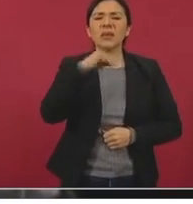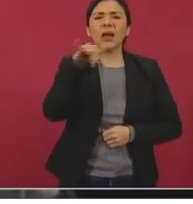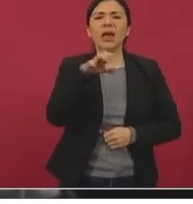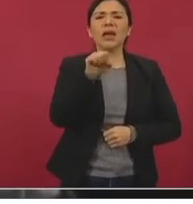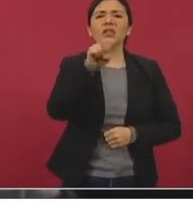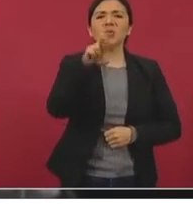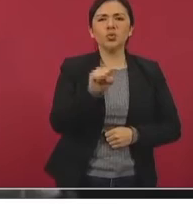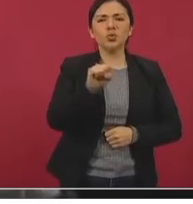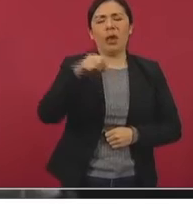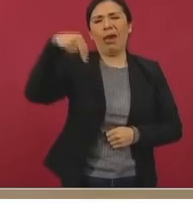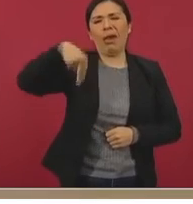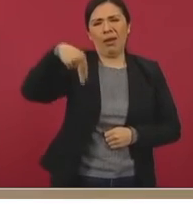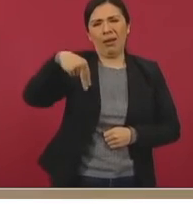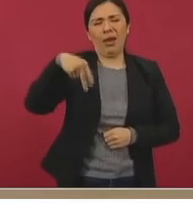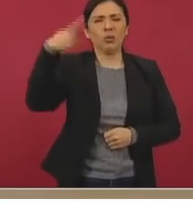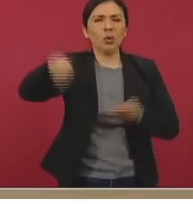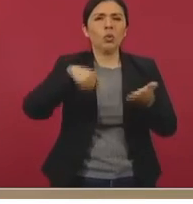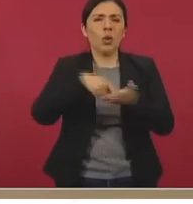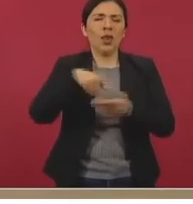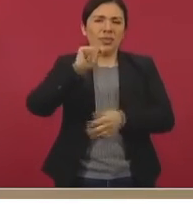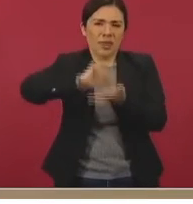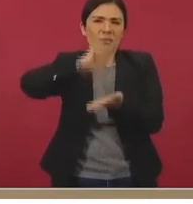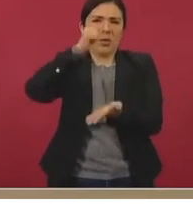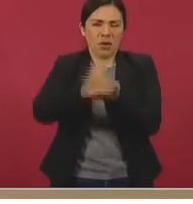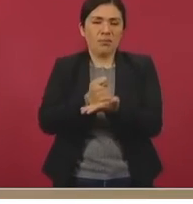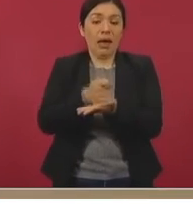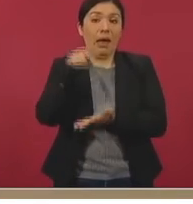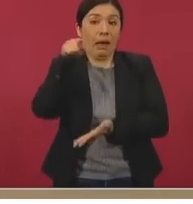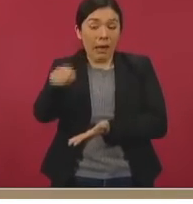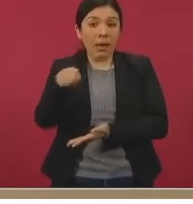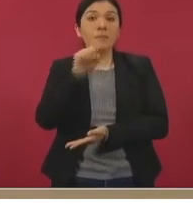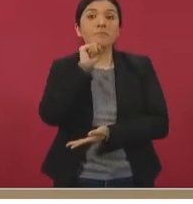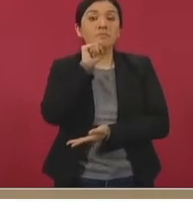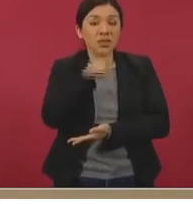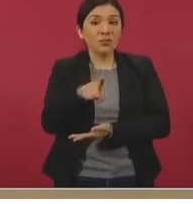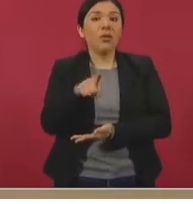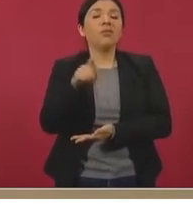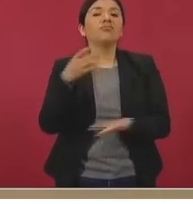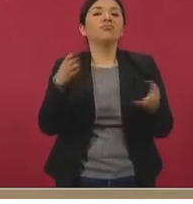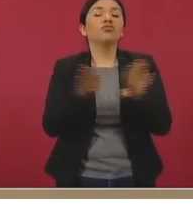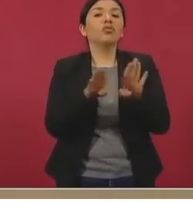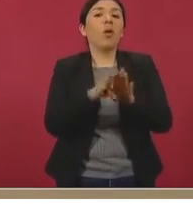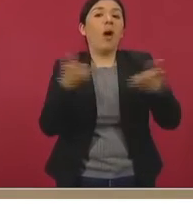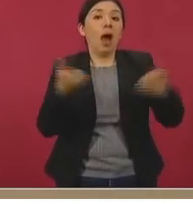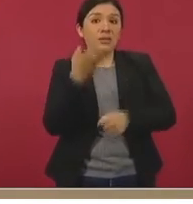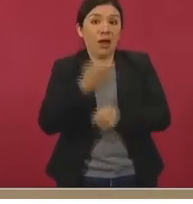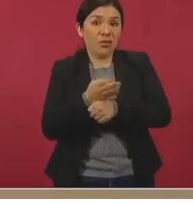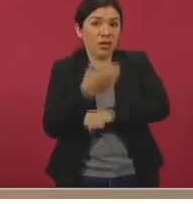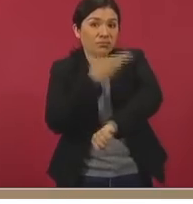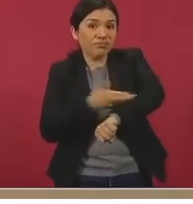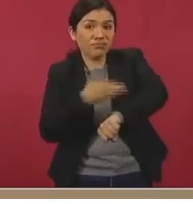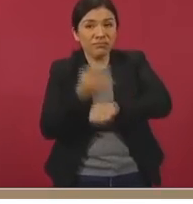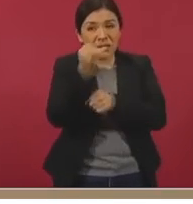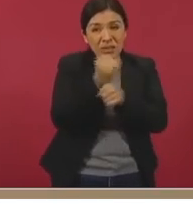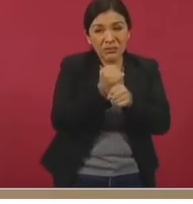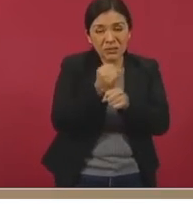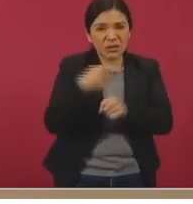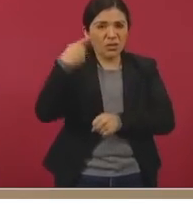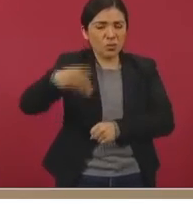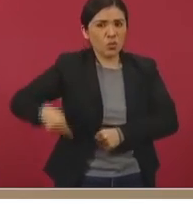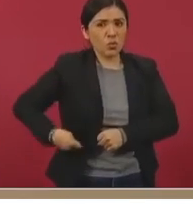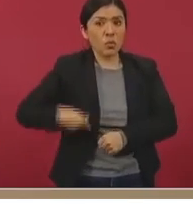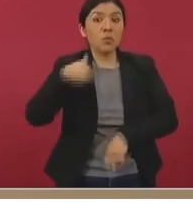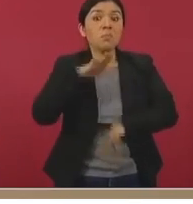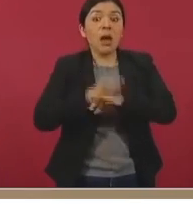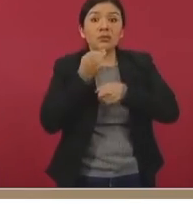Jorge N., de Nuevo Laredo, Tamaulipas, que tendría que ver y que por cuestiones del debido proceso y la investigación criminal no damos